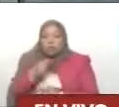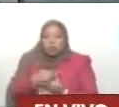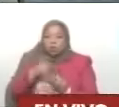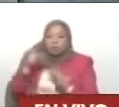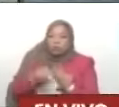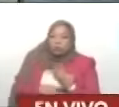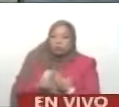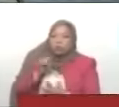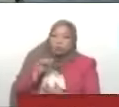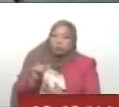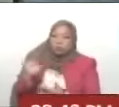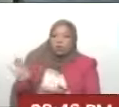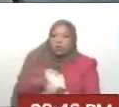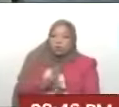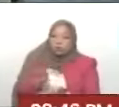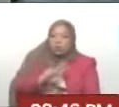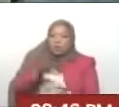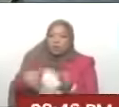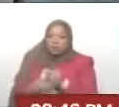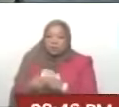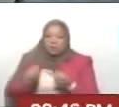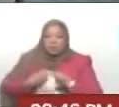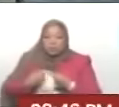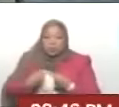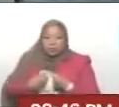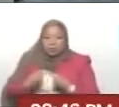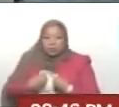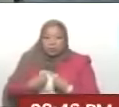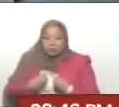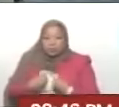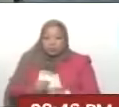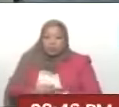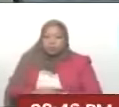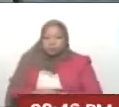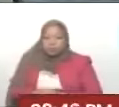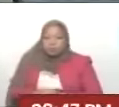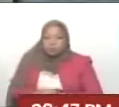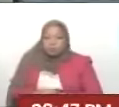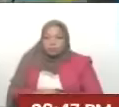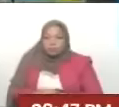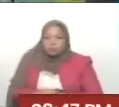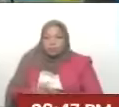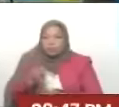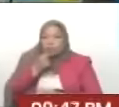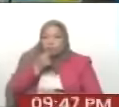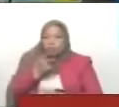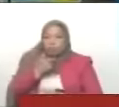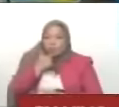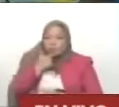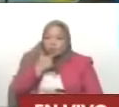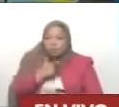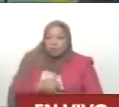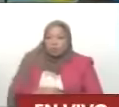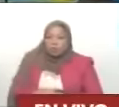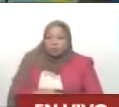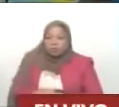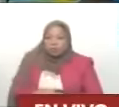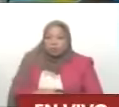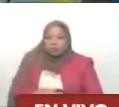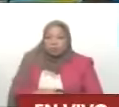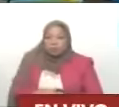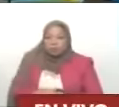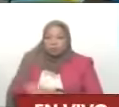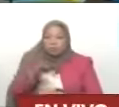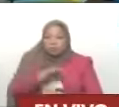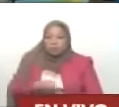protagonista de Cambiando Vida. Y aquí está un dúo maravilloso también. ¿Ah? Se trata